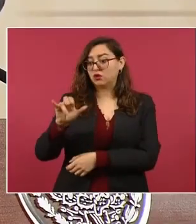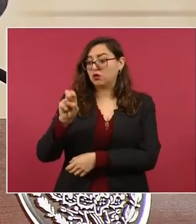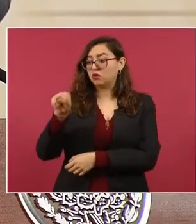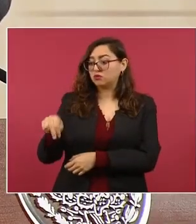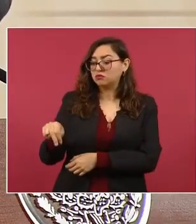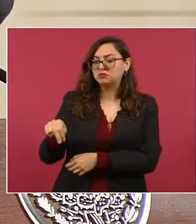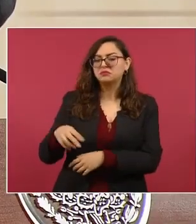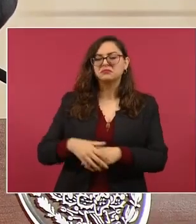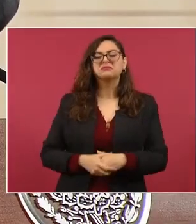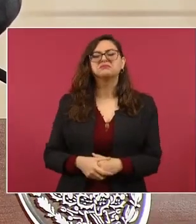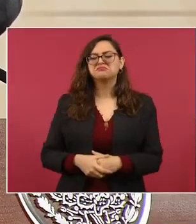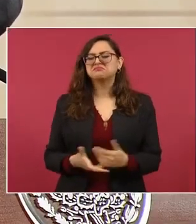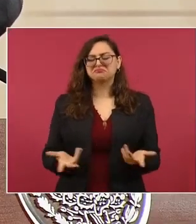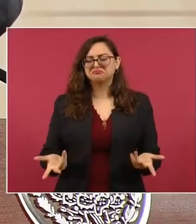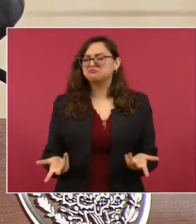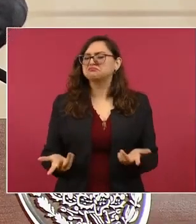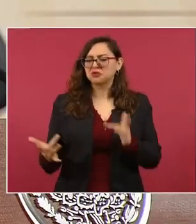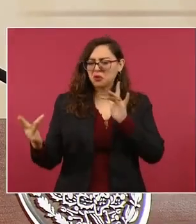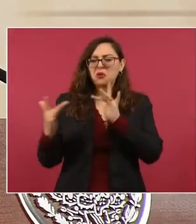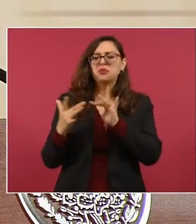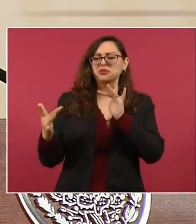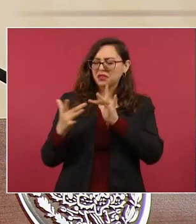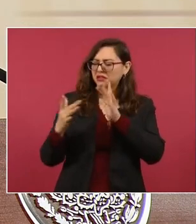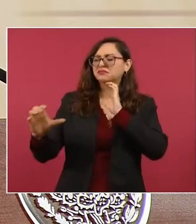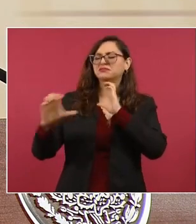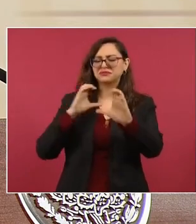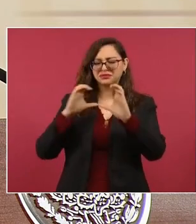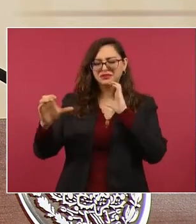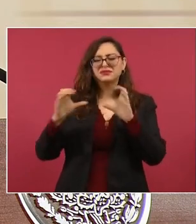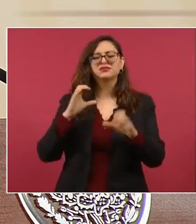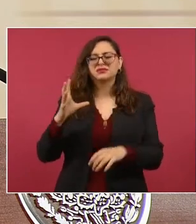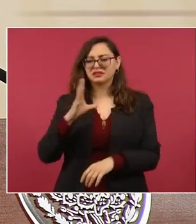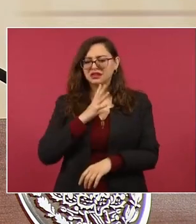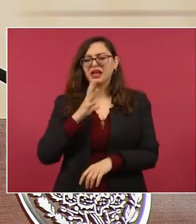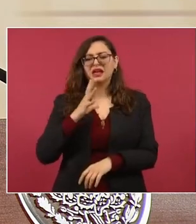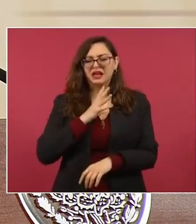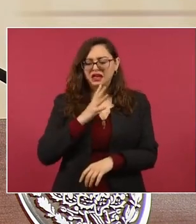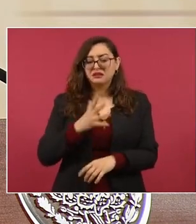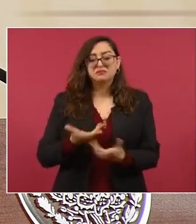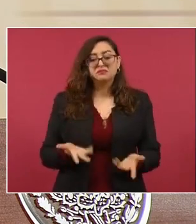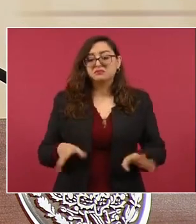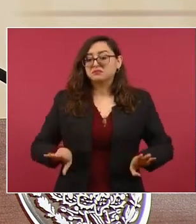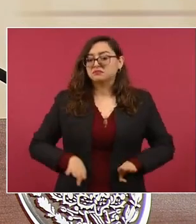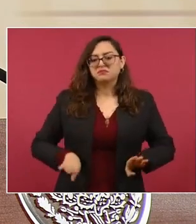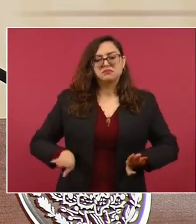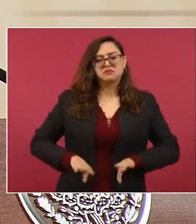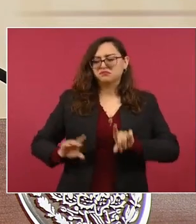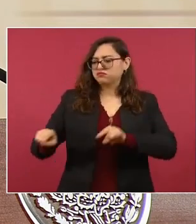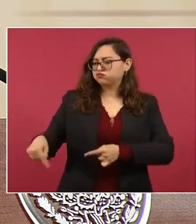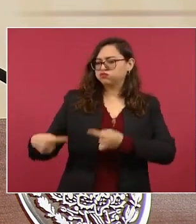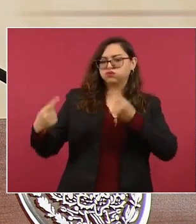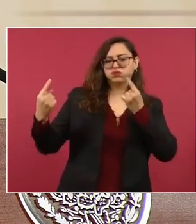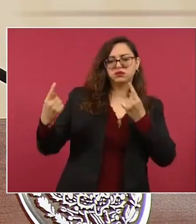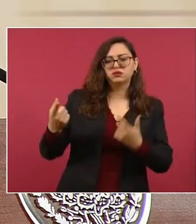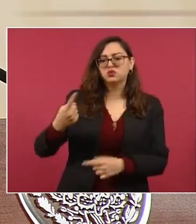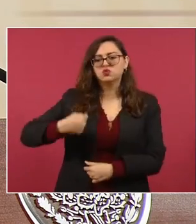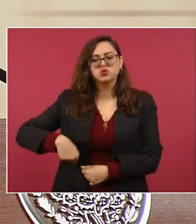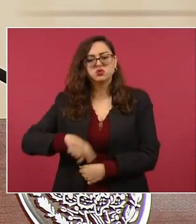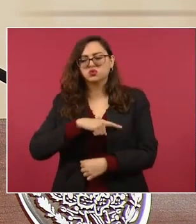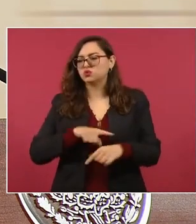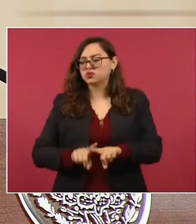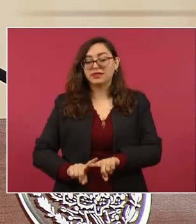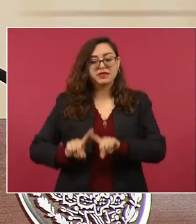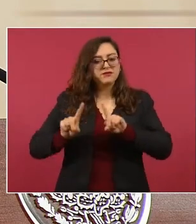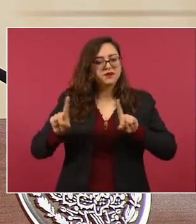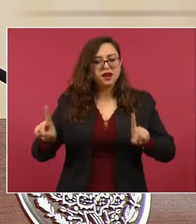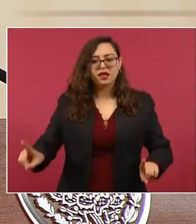independientemente de las diferencias que podemos tener sobre esto de los jueces y este comportamiento, que lo vamos a seguir señalando,